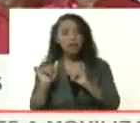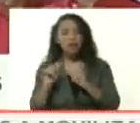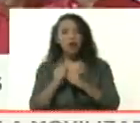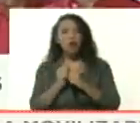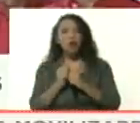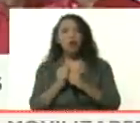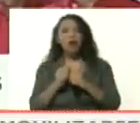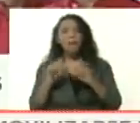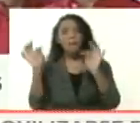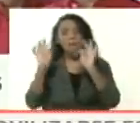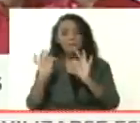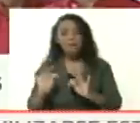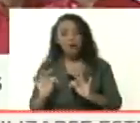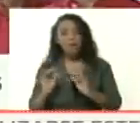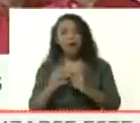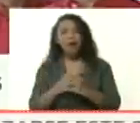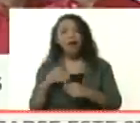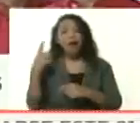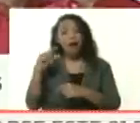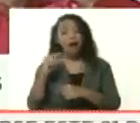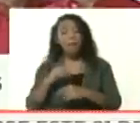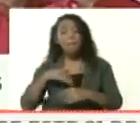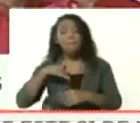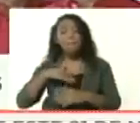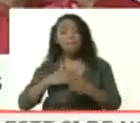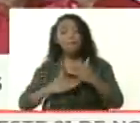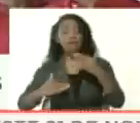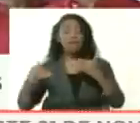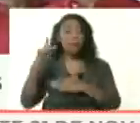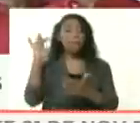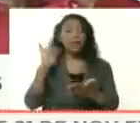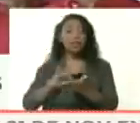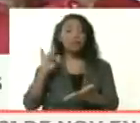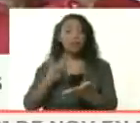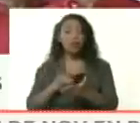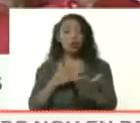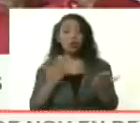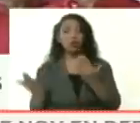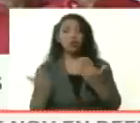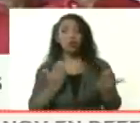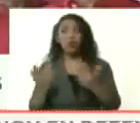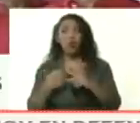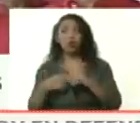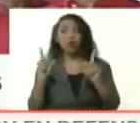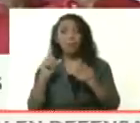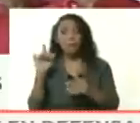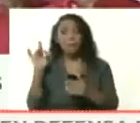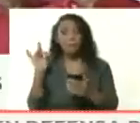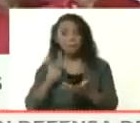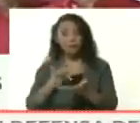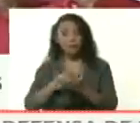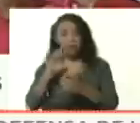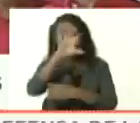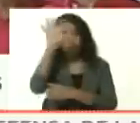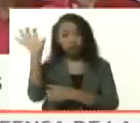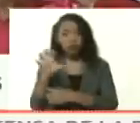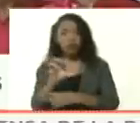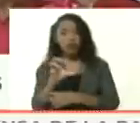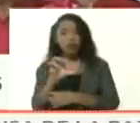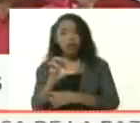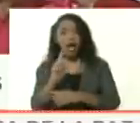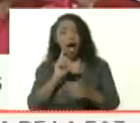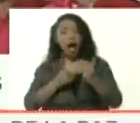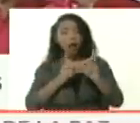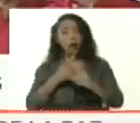mismas condiciones, ha habido altísima participación comparada con otros países. Inclusive algunos que